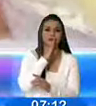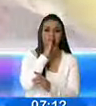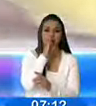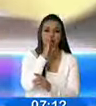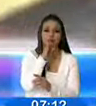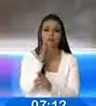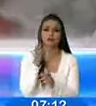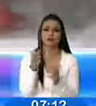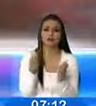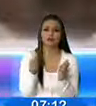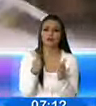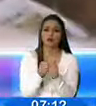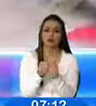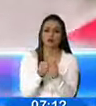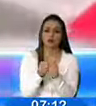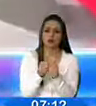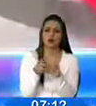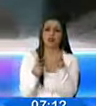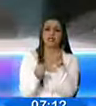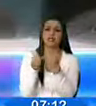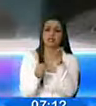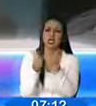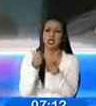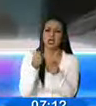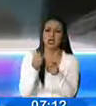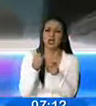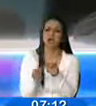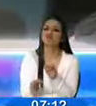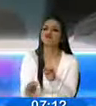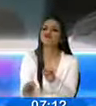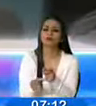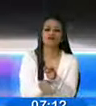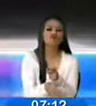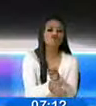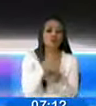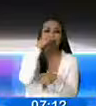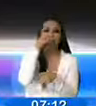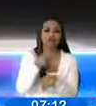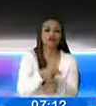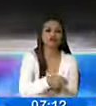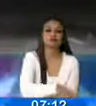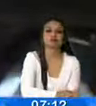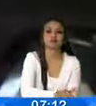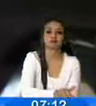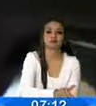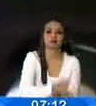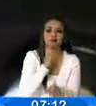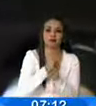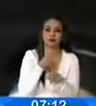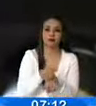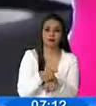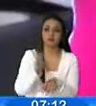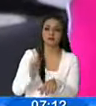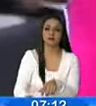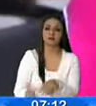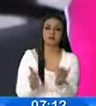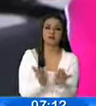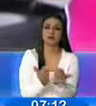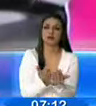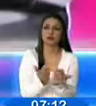producto que supuestamente es una leche en polvo ofreciendo a los niños del sector no es sólo encuentra una de la basura